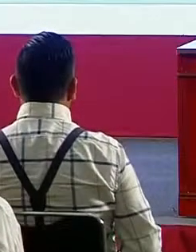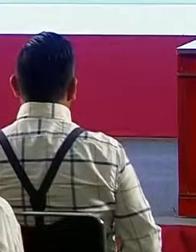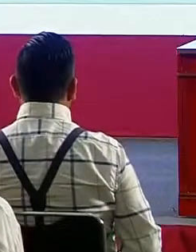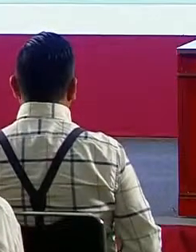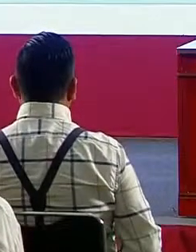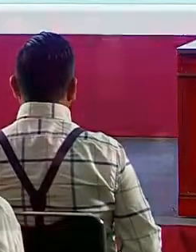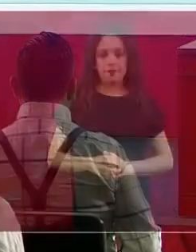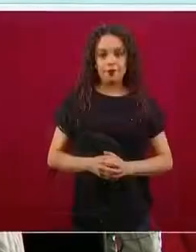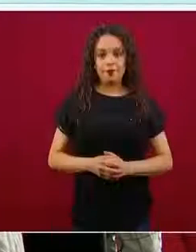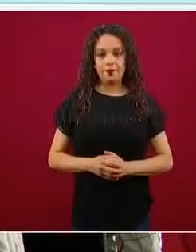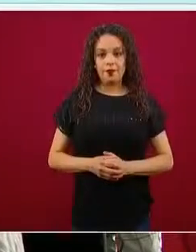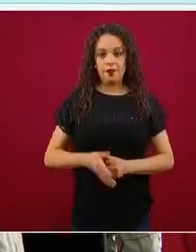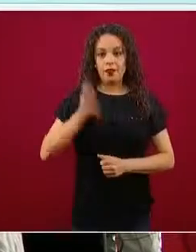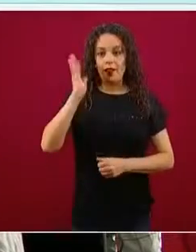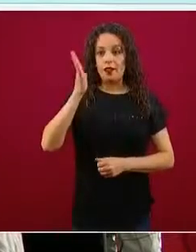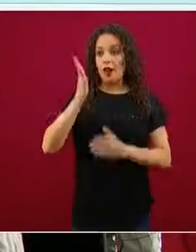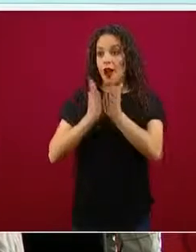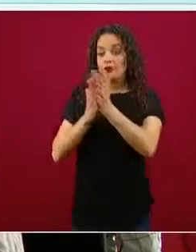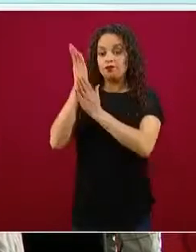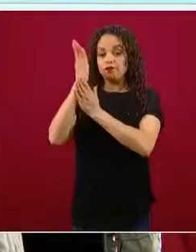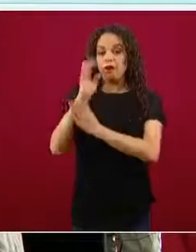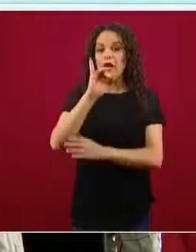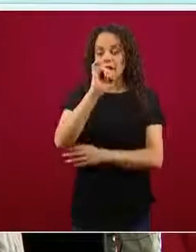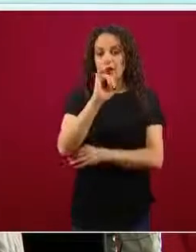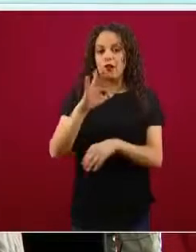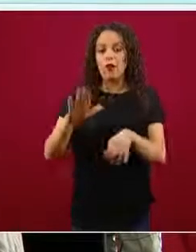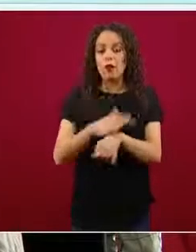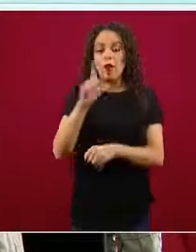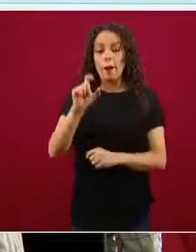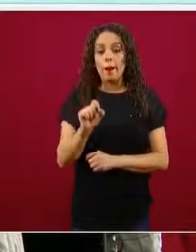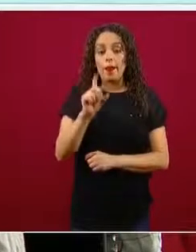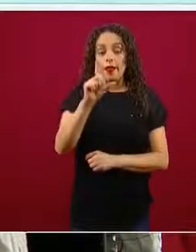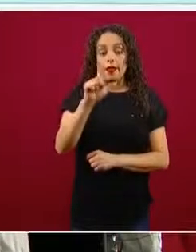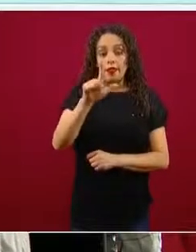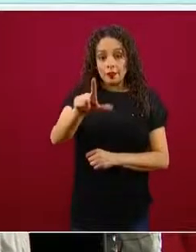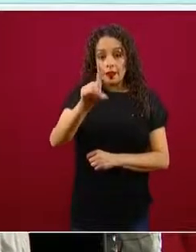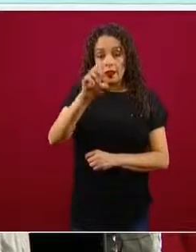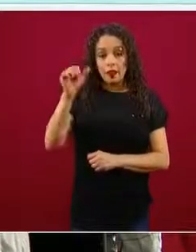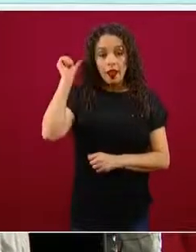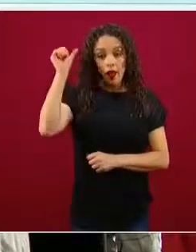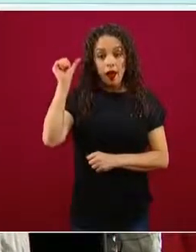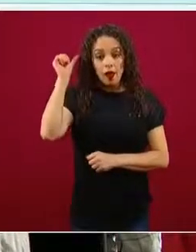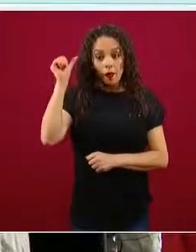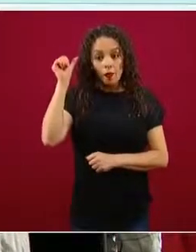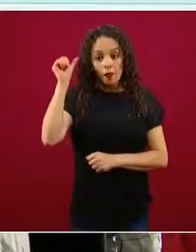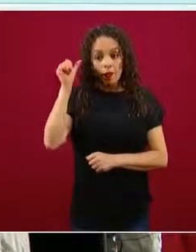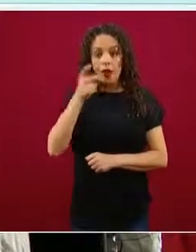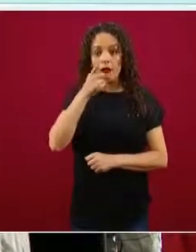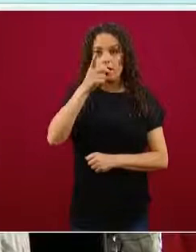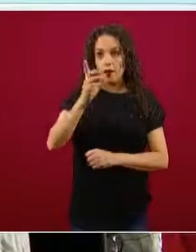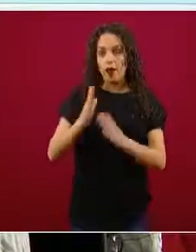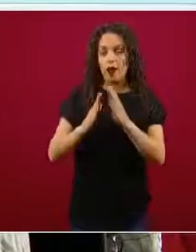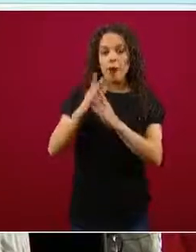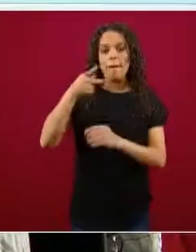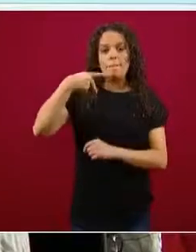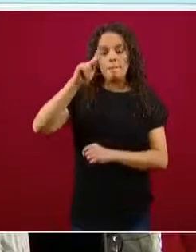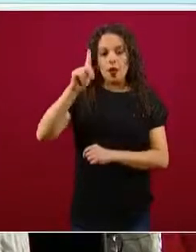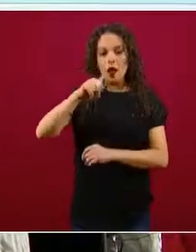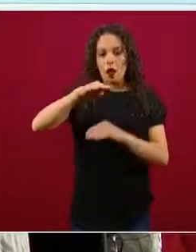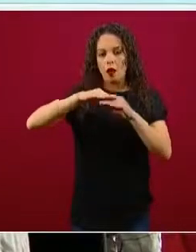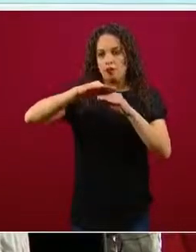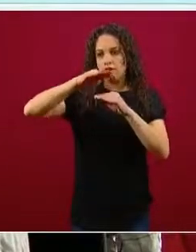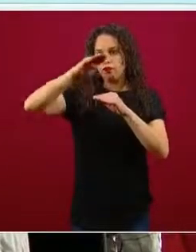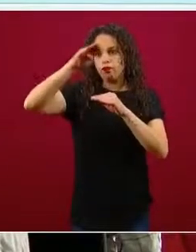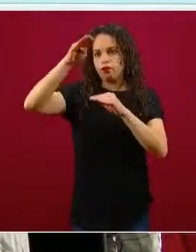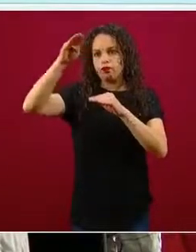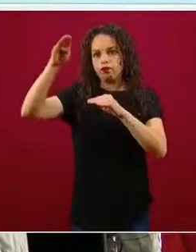gruesamente aquí, se había predicho para el 27 de abril, hemos tenido un decremento sostenido. Entonces, esos son casos nuevos.